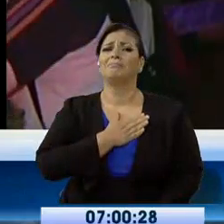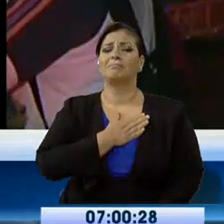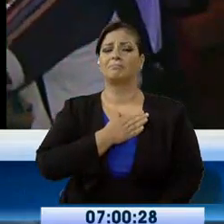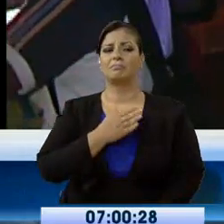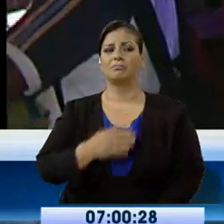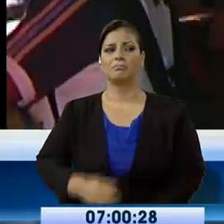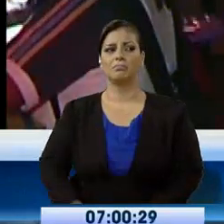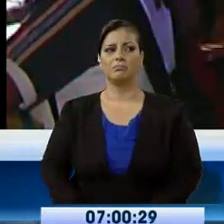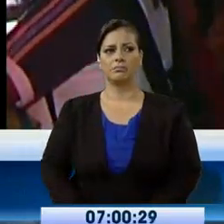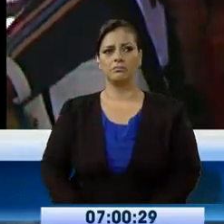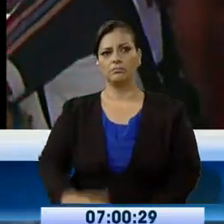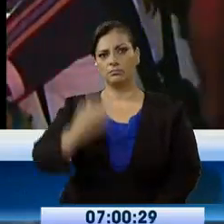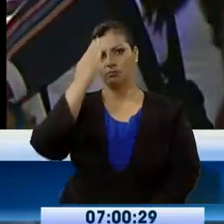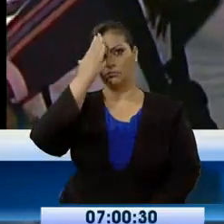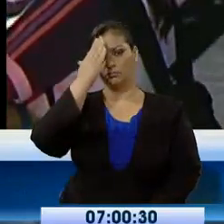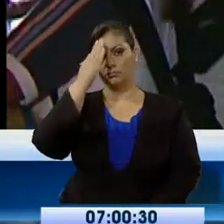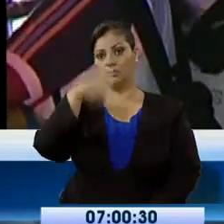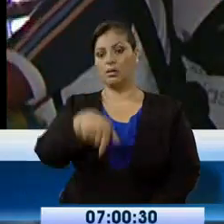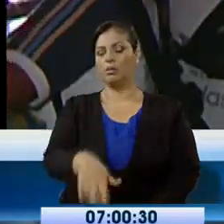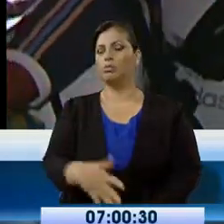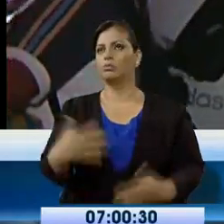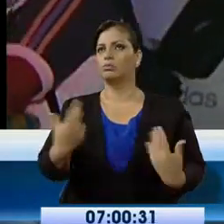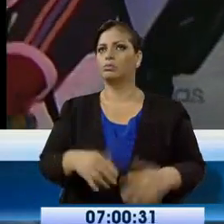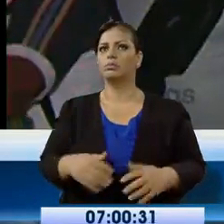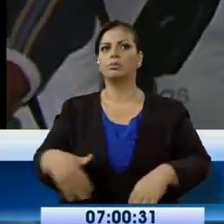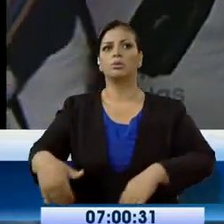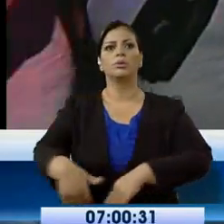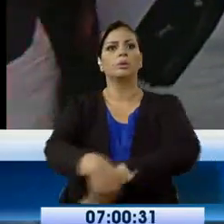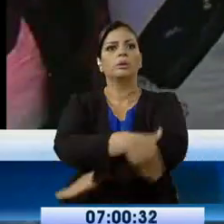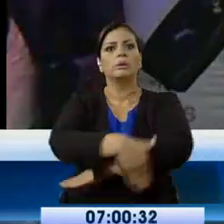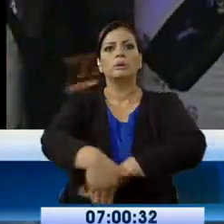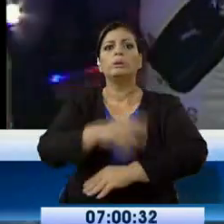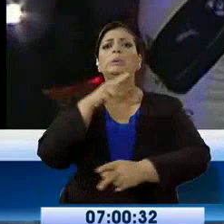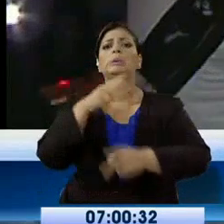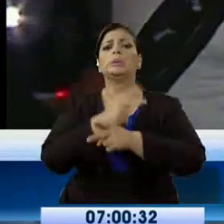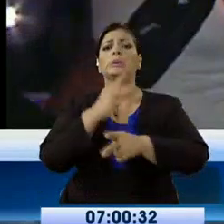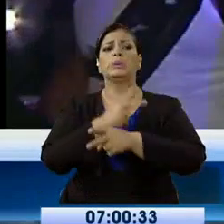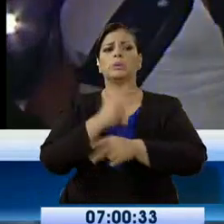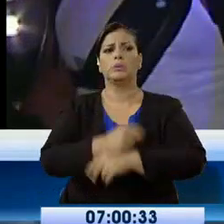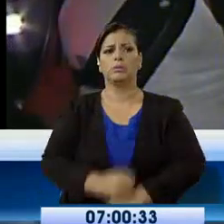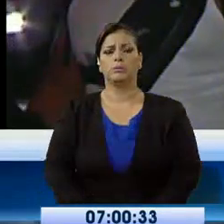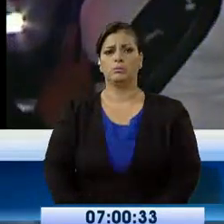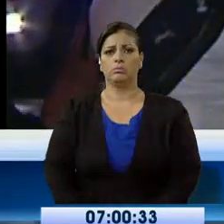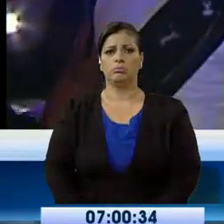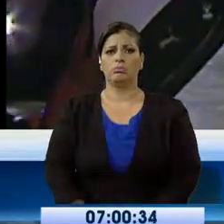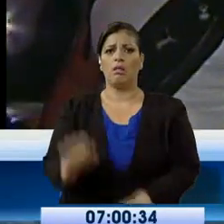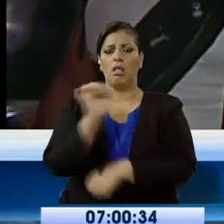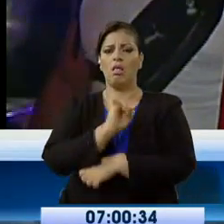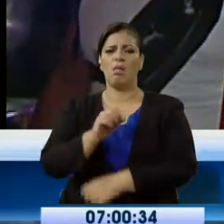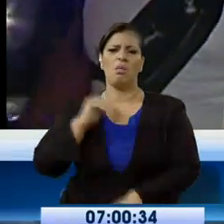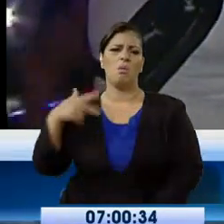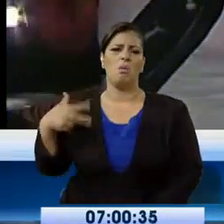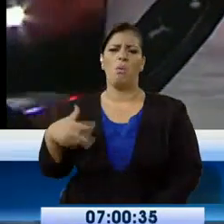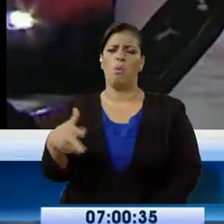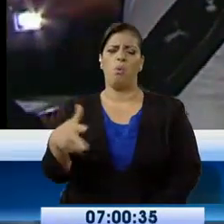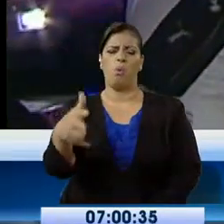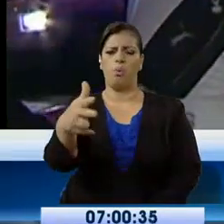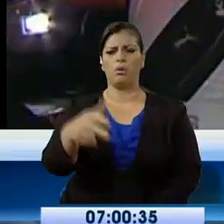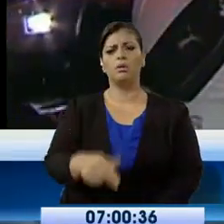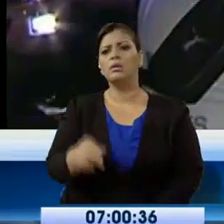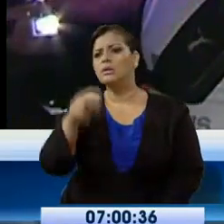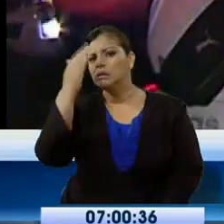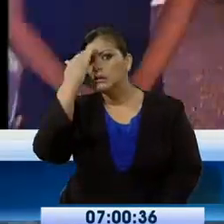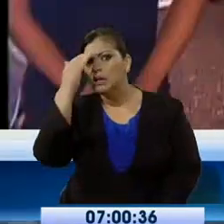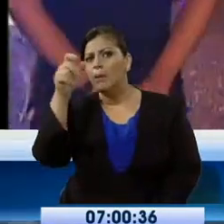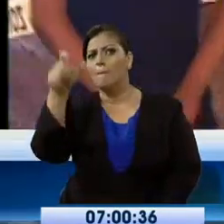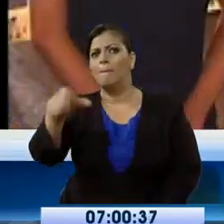muy peligrosa. Muy peligrosa, claro, muy peligrosa. Los carros pasan sin pensar que van pasando seres humanos que van a cruzar,